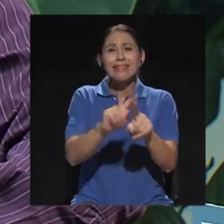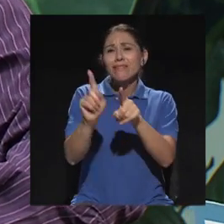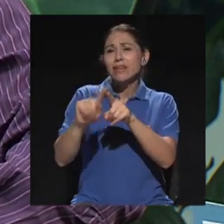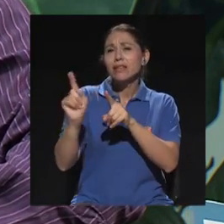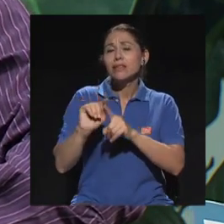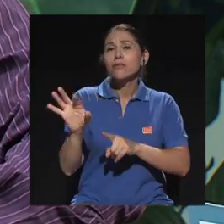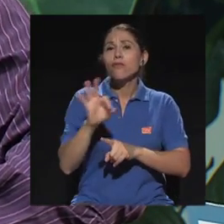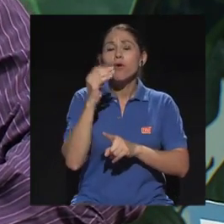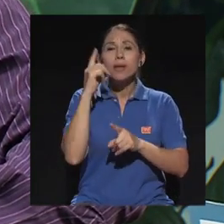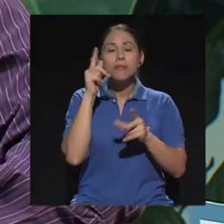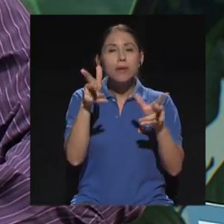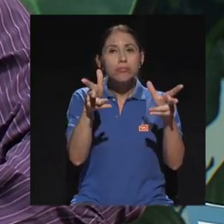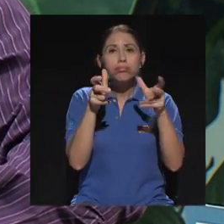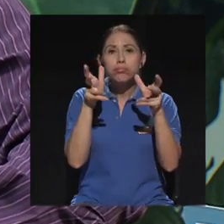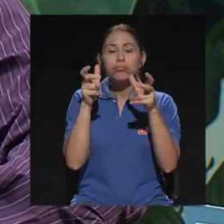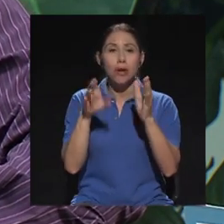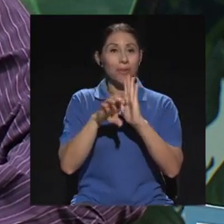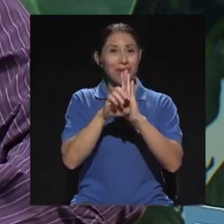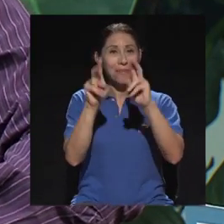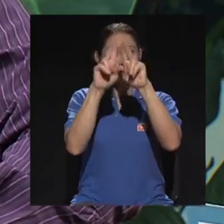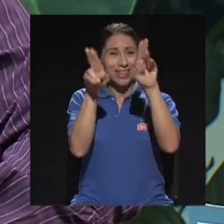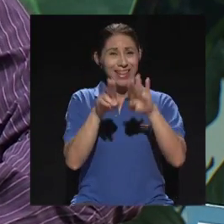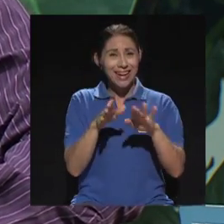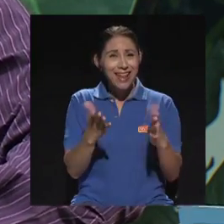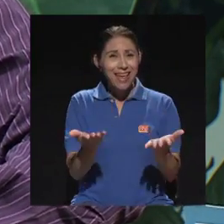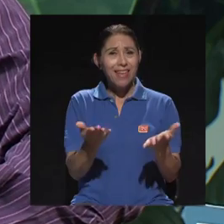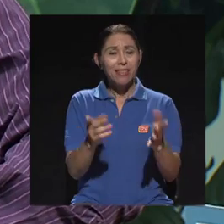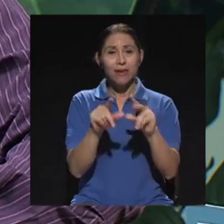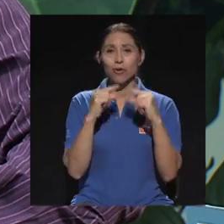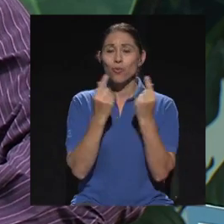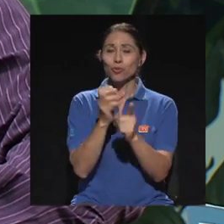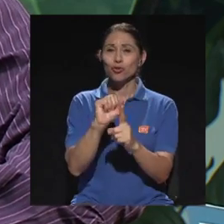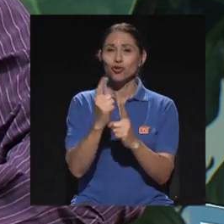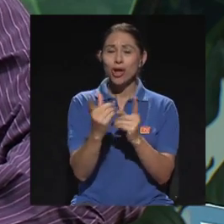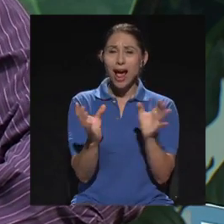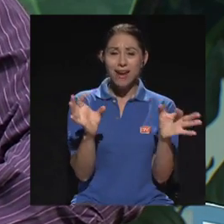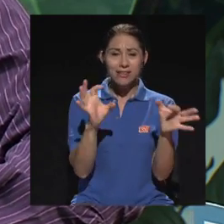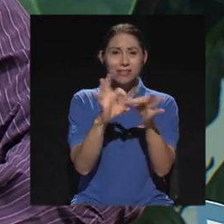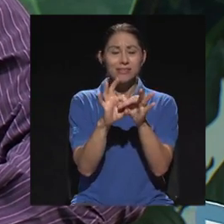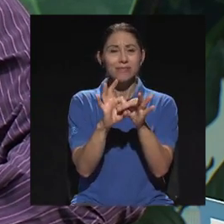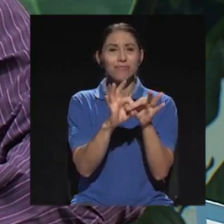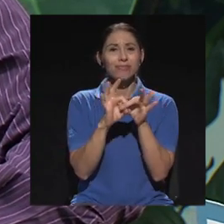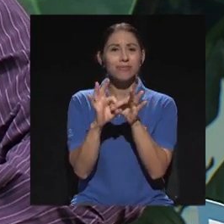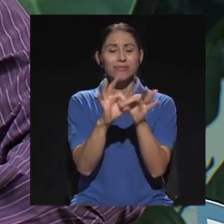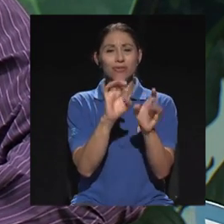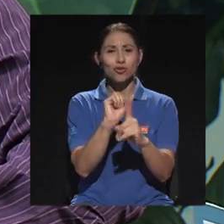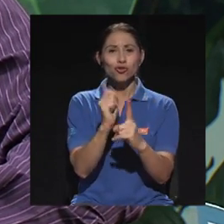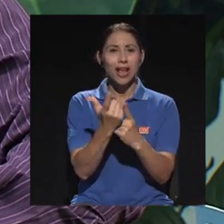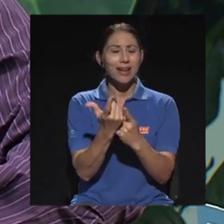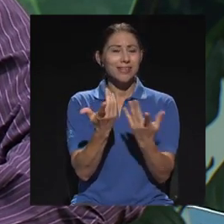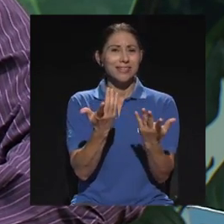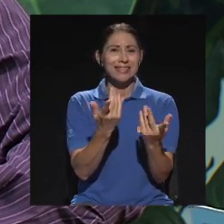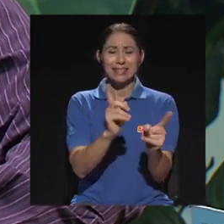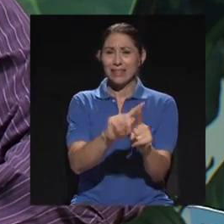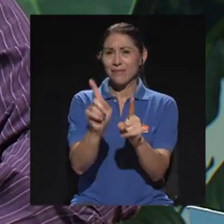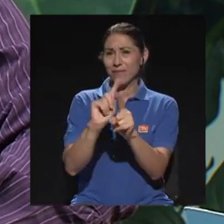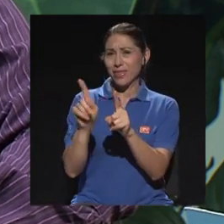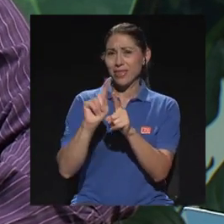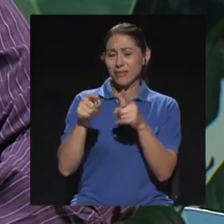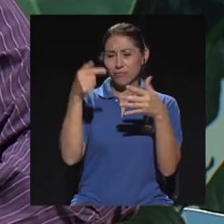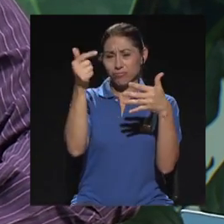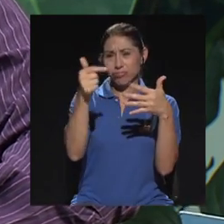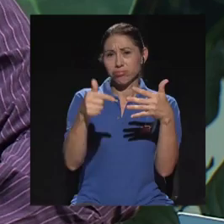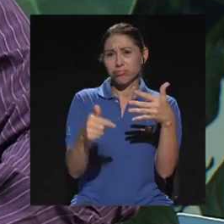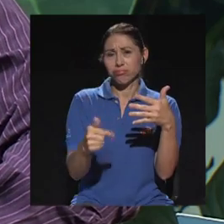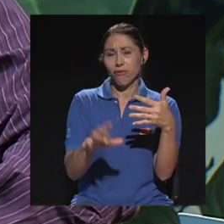por todos los medios, redes sociales, por internet, por muchísimos otros, por todos